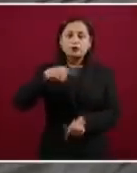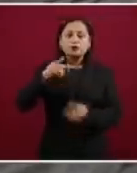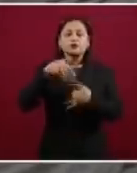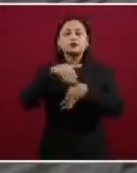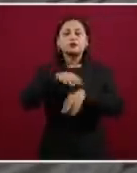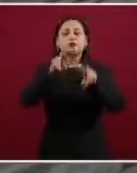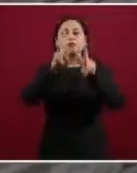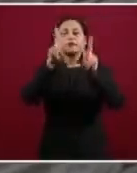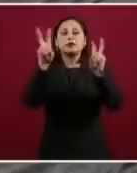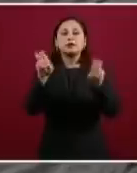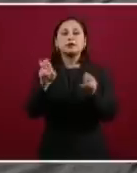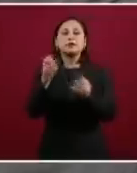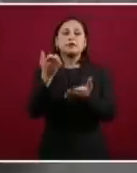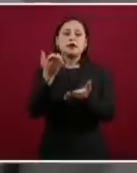públicas. En un